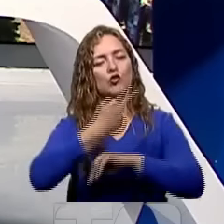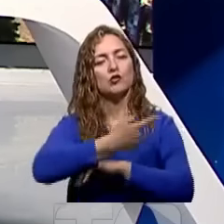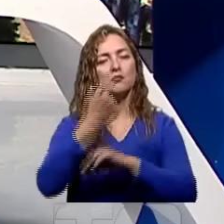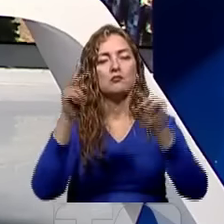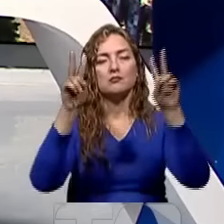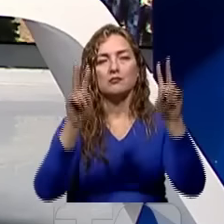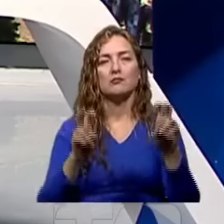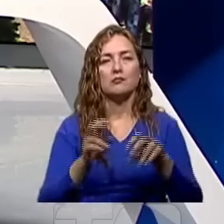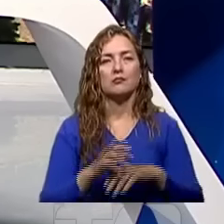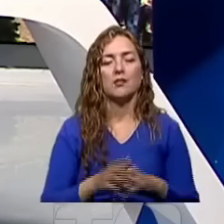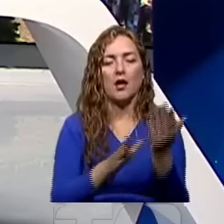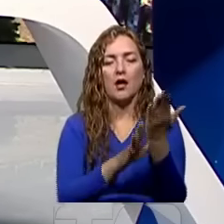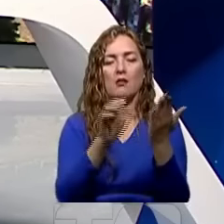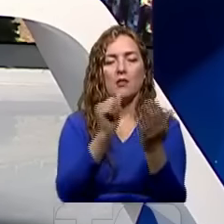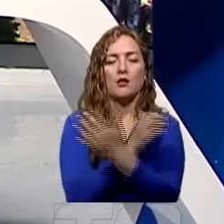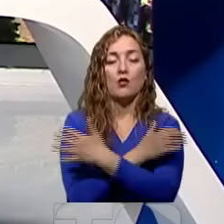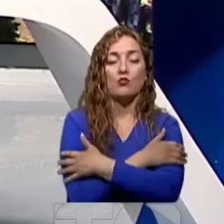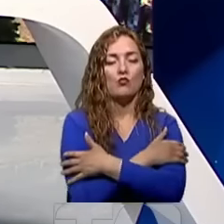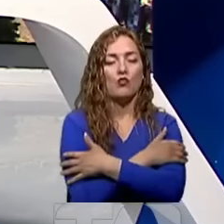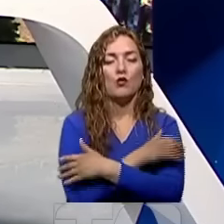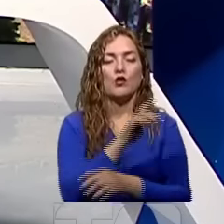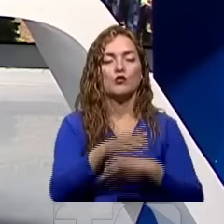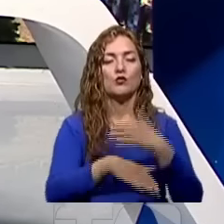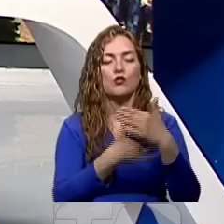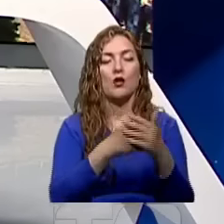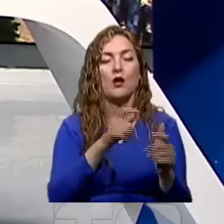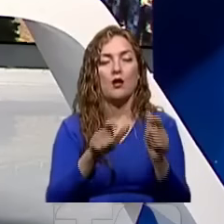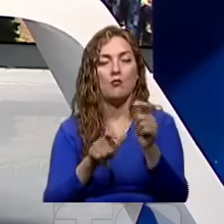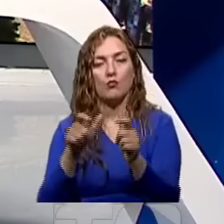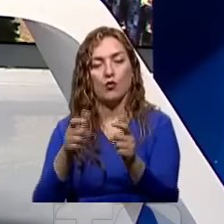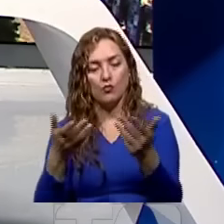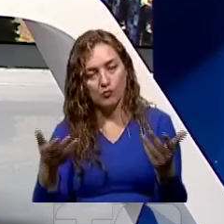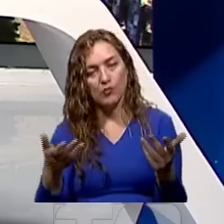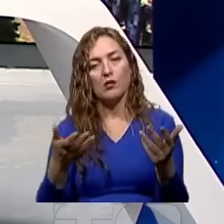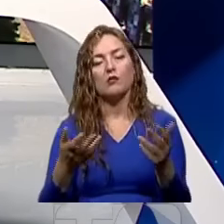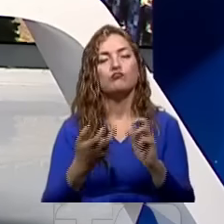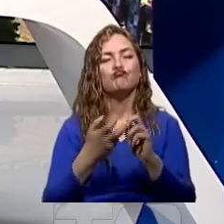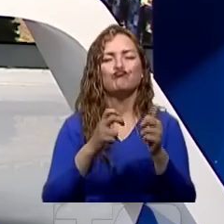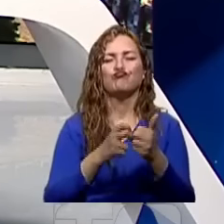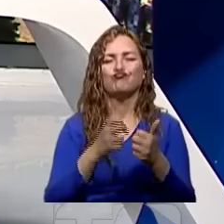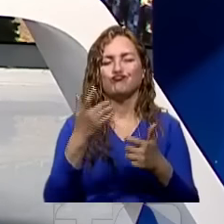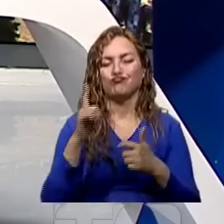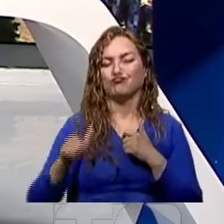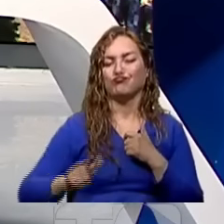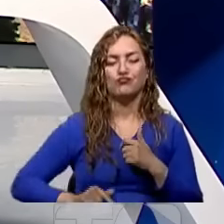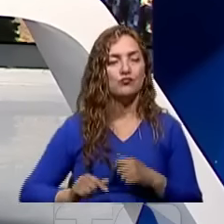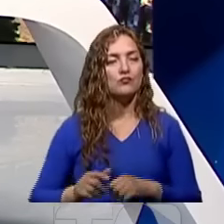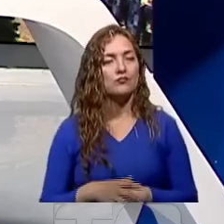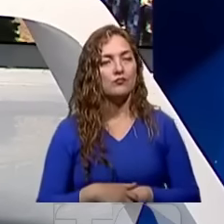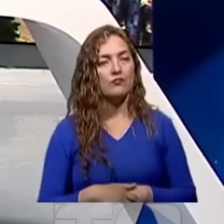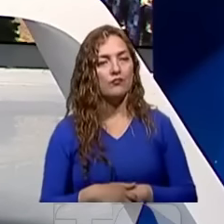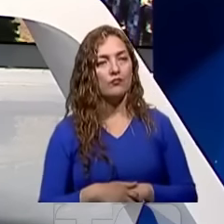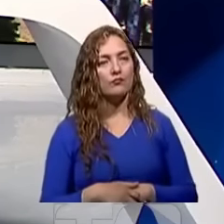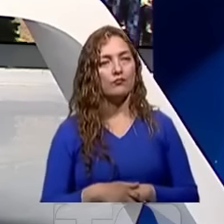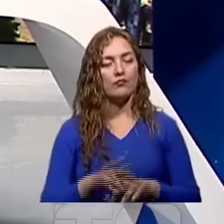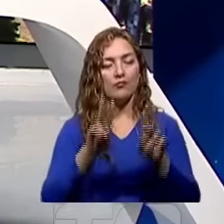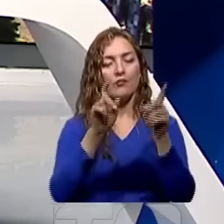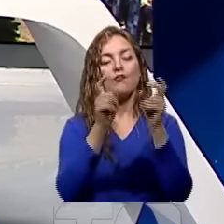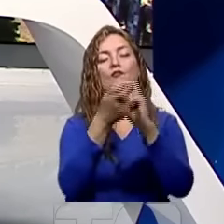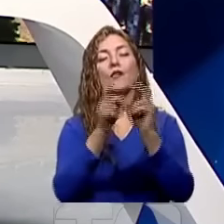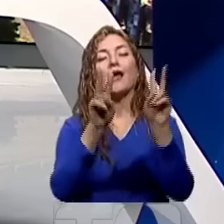¿Sí? No, y un abrazo para tu hermana y a todas las personas pues, que tienen este síndrome. Vamos a cambiar de tema y les cuento que un día como